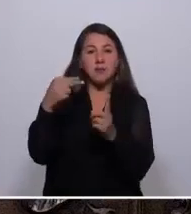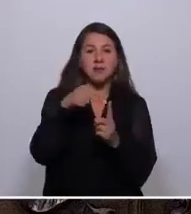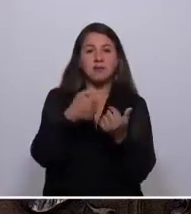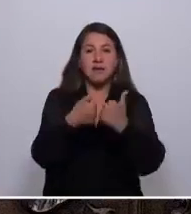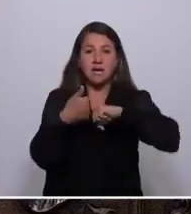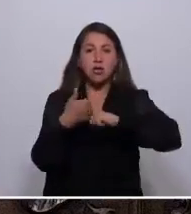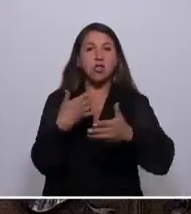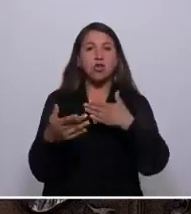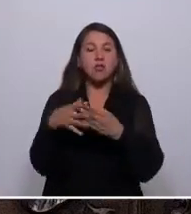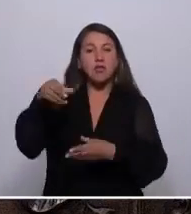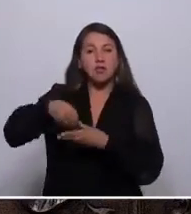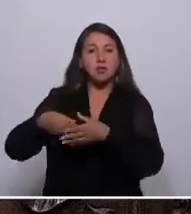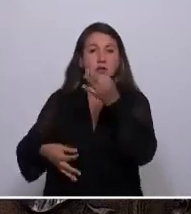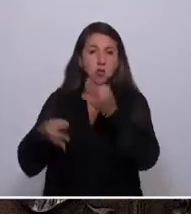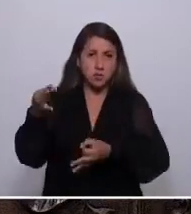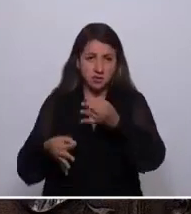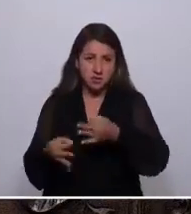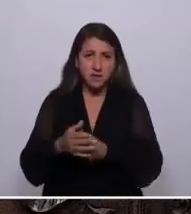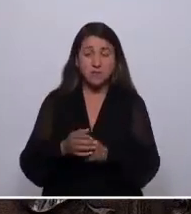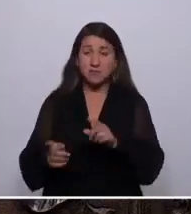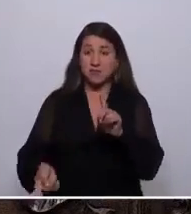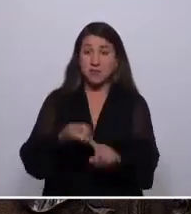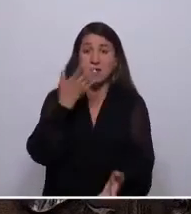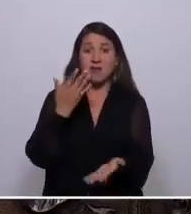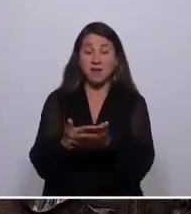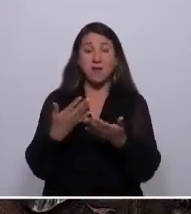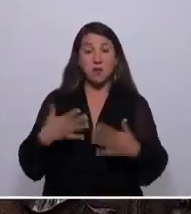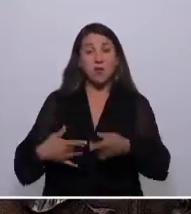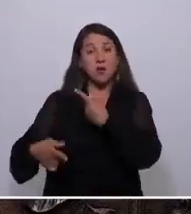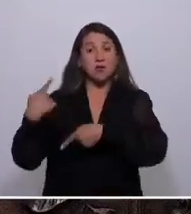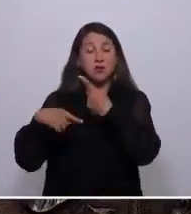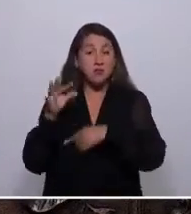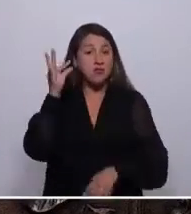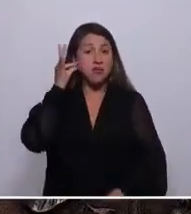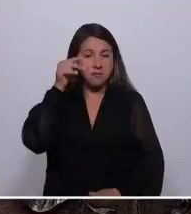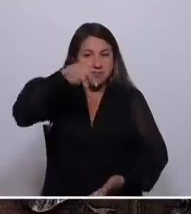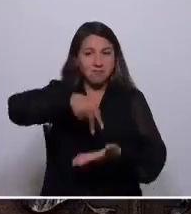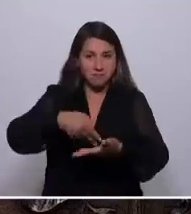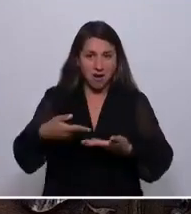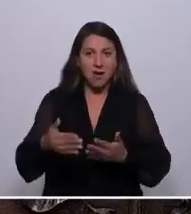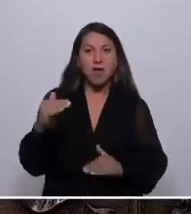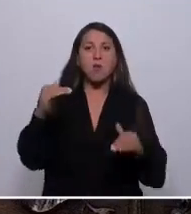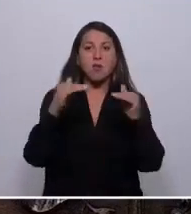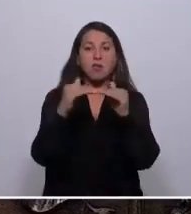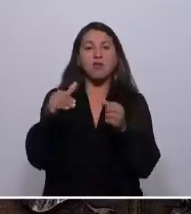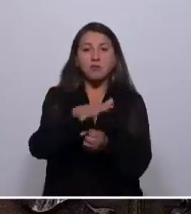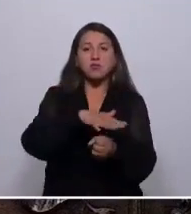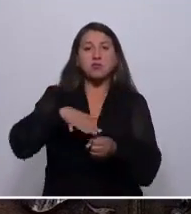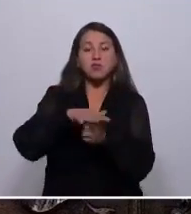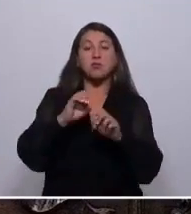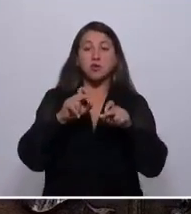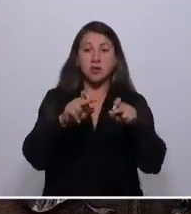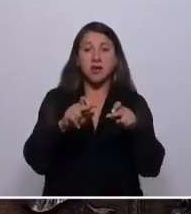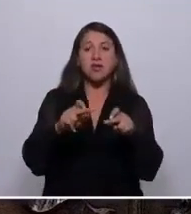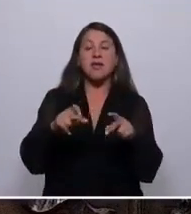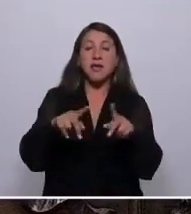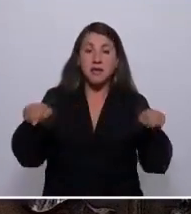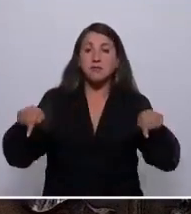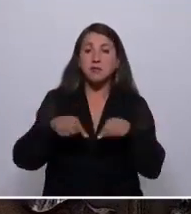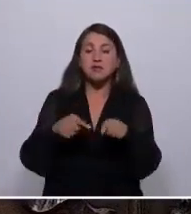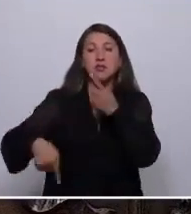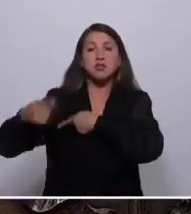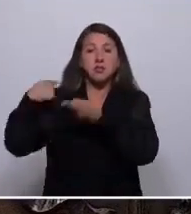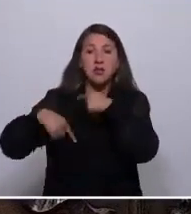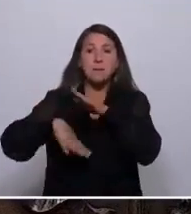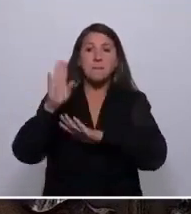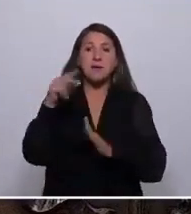justicia. Por primera vez en la historia, las mujeres estamos presentes en igualdad de condiciones en un espacio históricamente